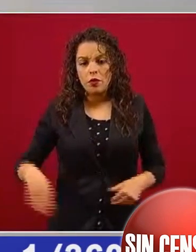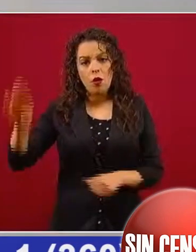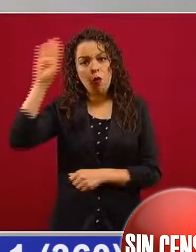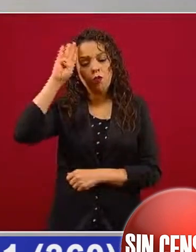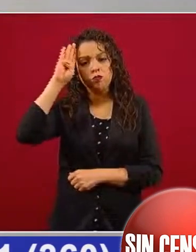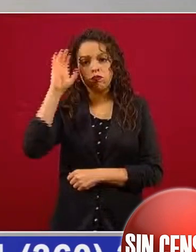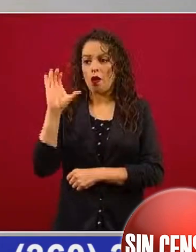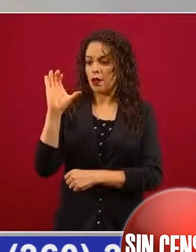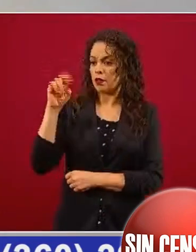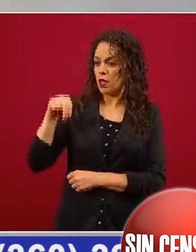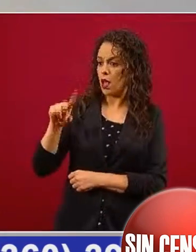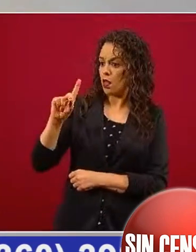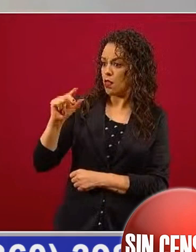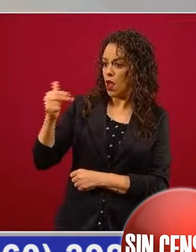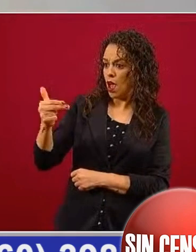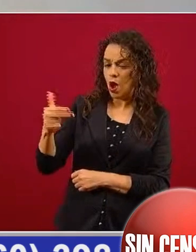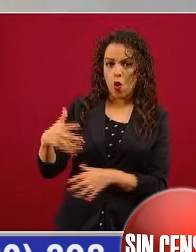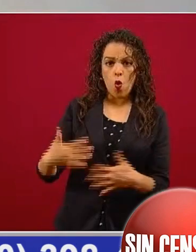Derechos Humanos.